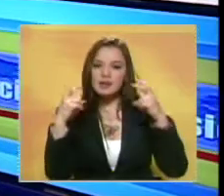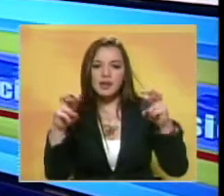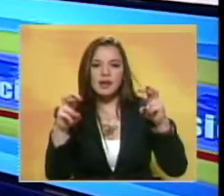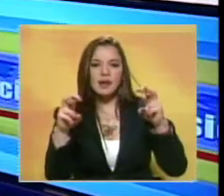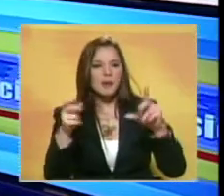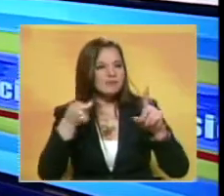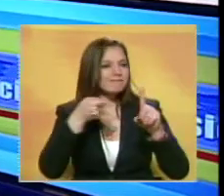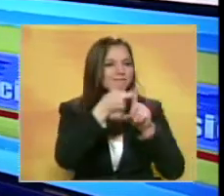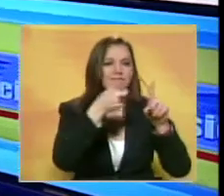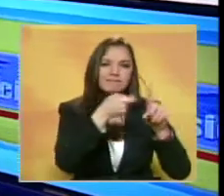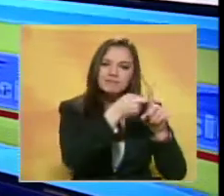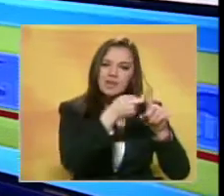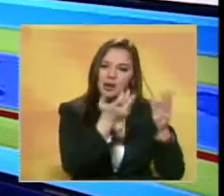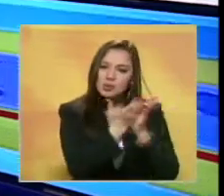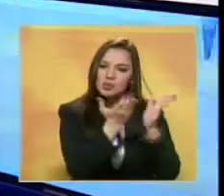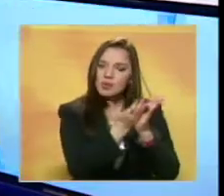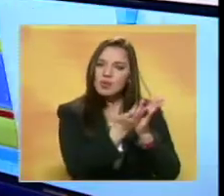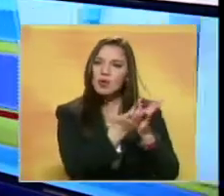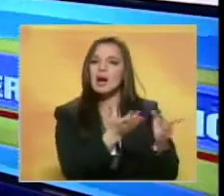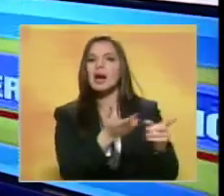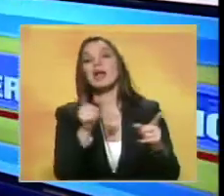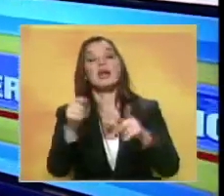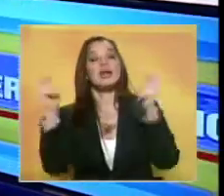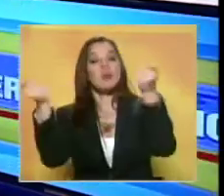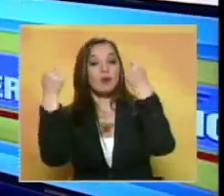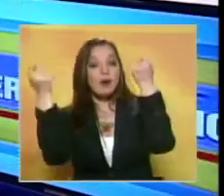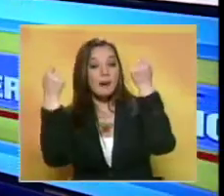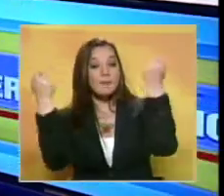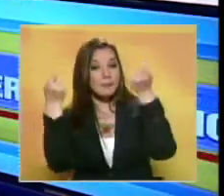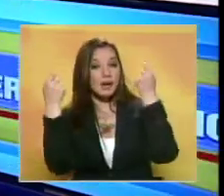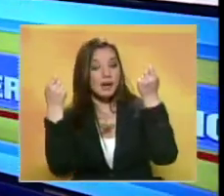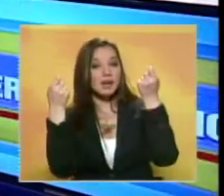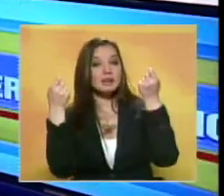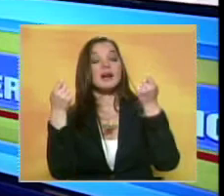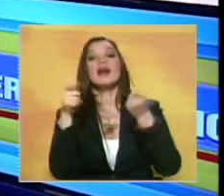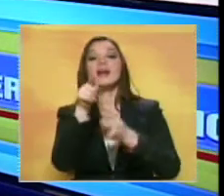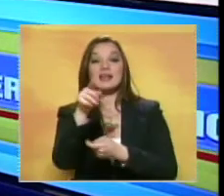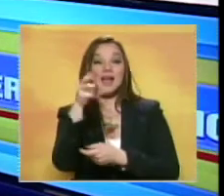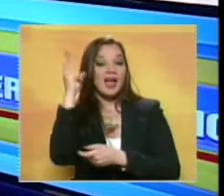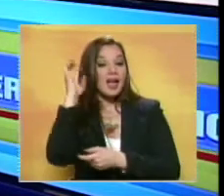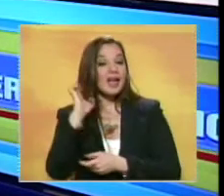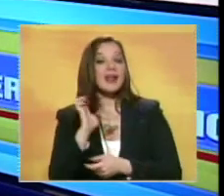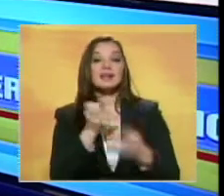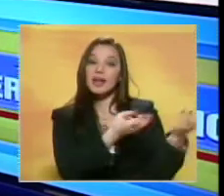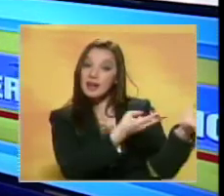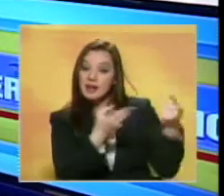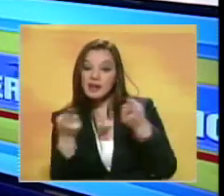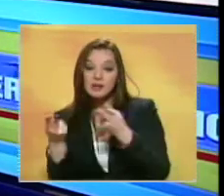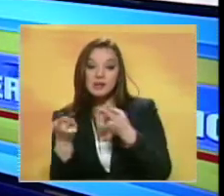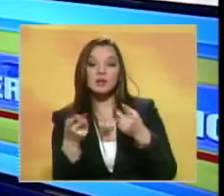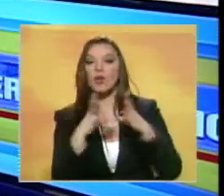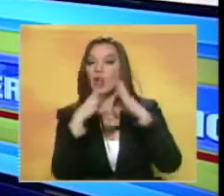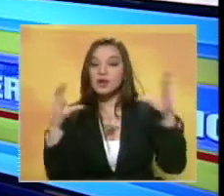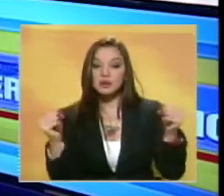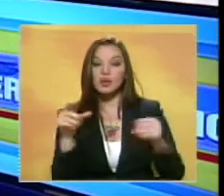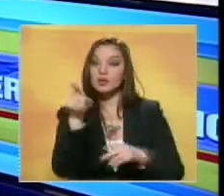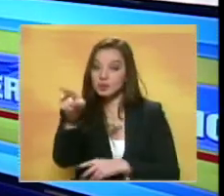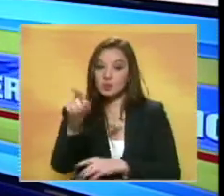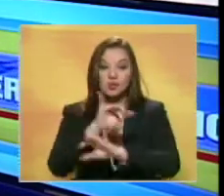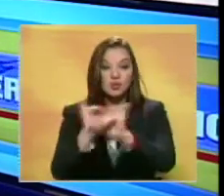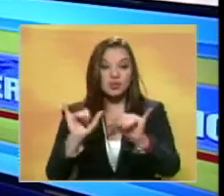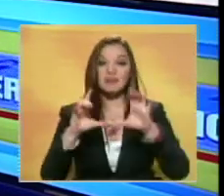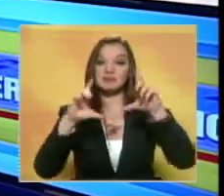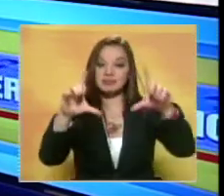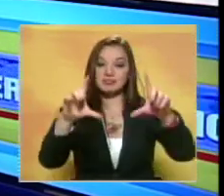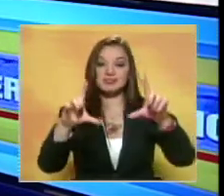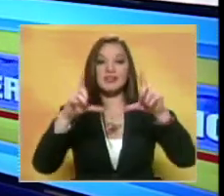que es el gran motivo de una campaña que además acaba de invitar a todo el país, a todo el mundo para que se vayan sumando. Ya tú lo hiciste, ya la tuya salió,